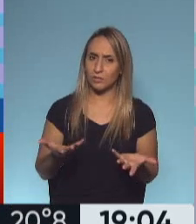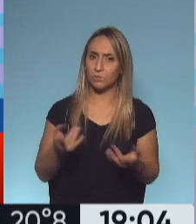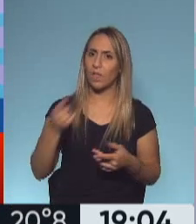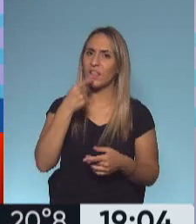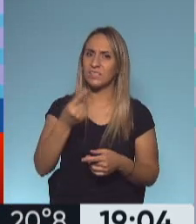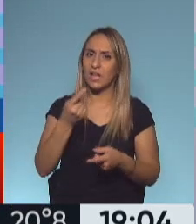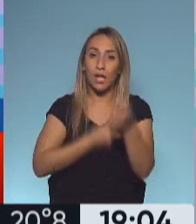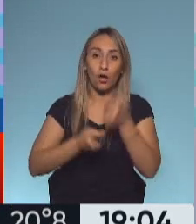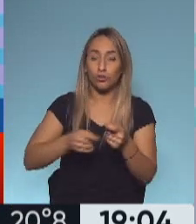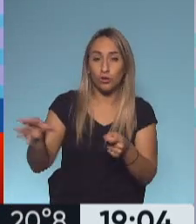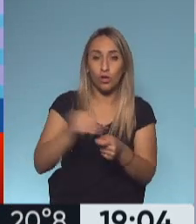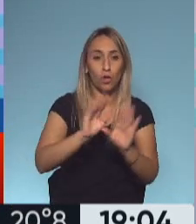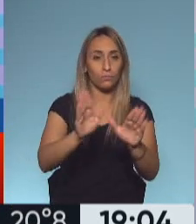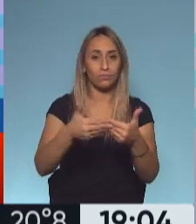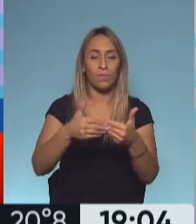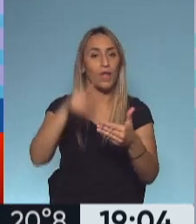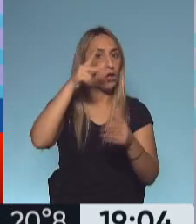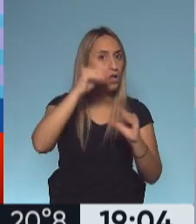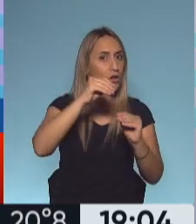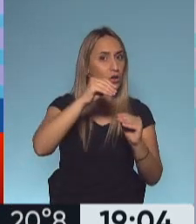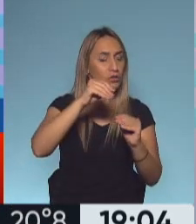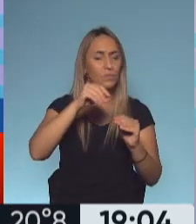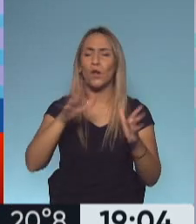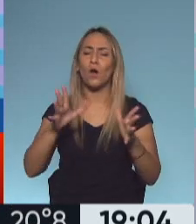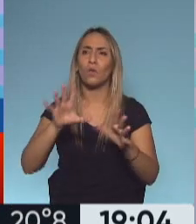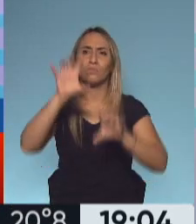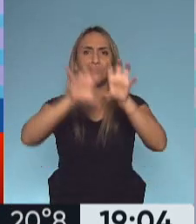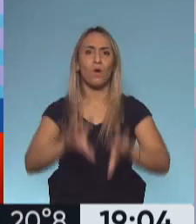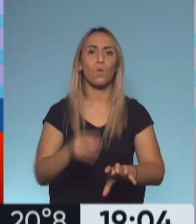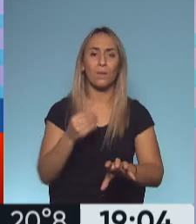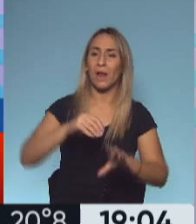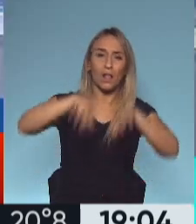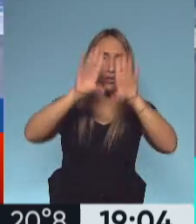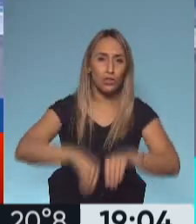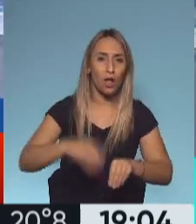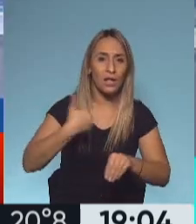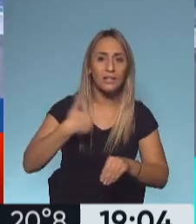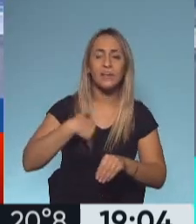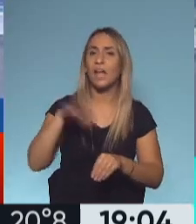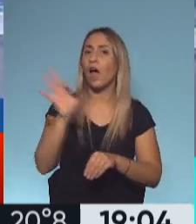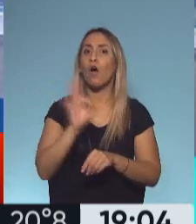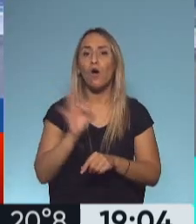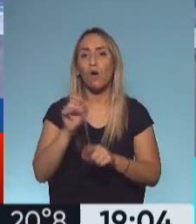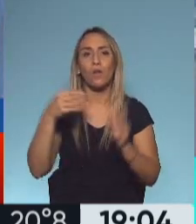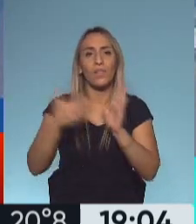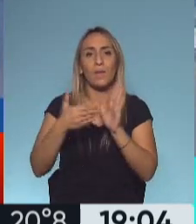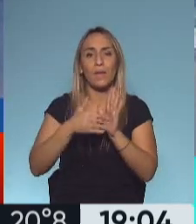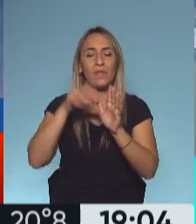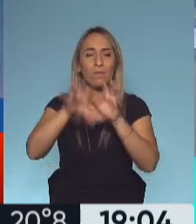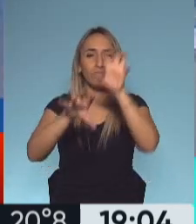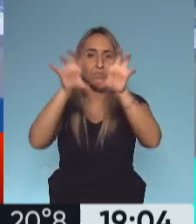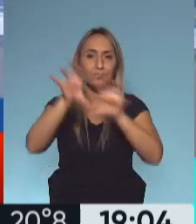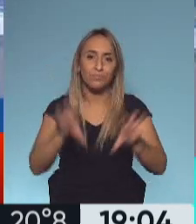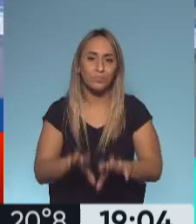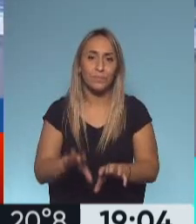20. ¿Y para qué zona? ¿Para todo el país? ¿Para las zonas de riesgo epidemiológico? ¿Cómo se dividirá? De acuerdo a lo que sepas, ¿no? Está claro que